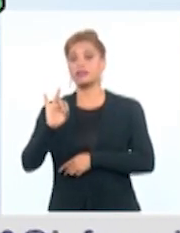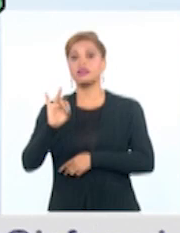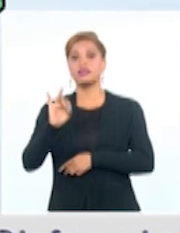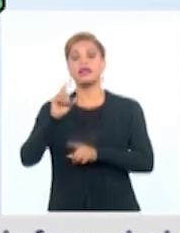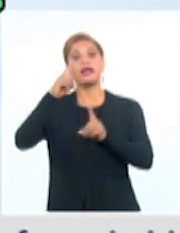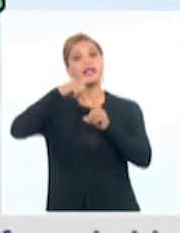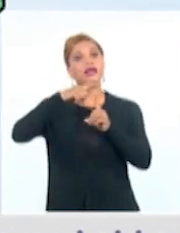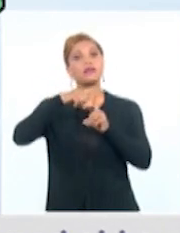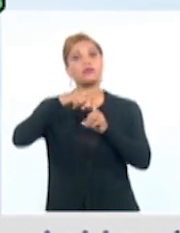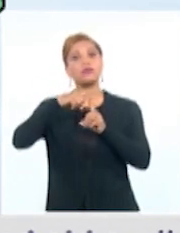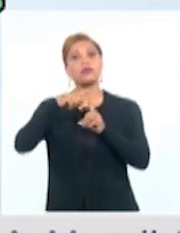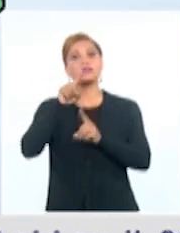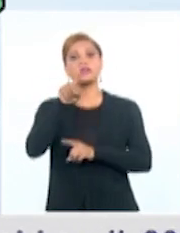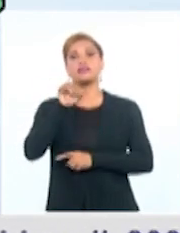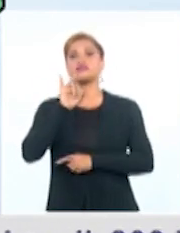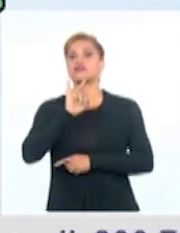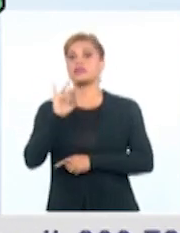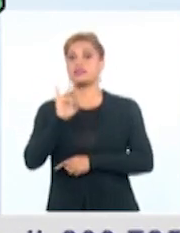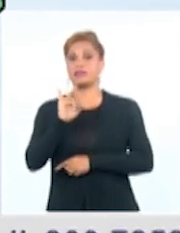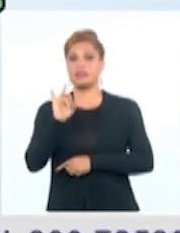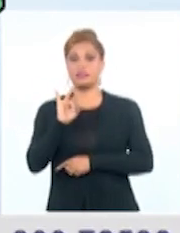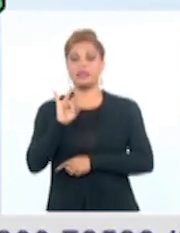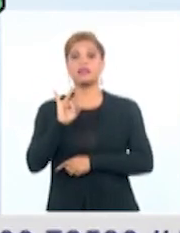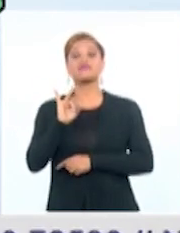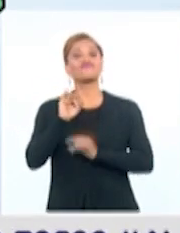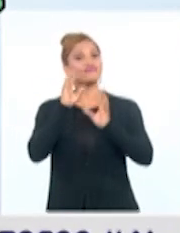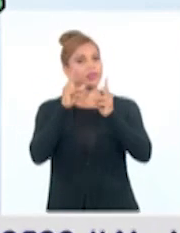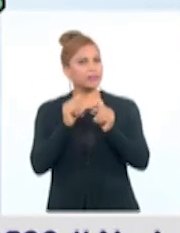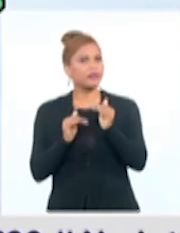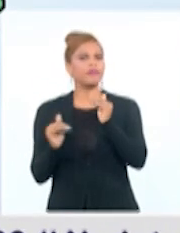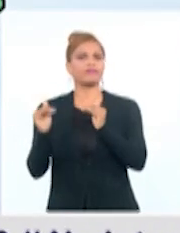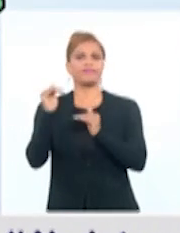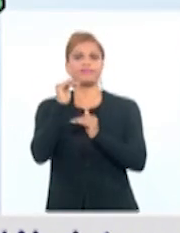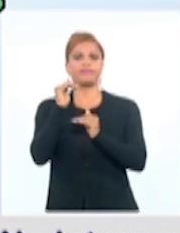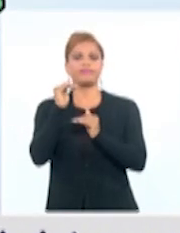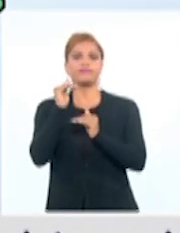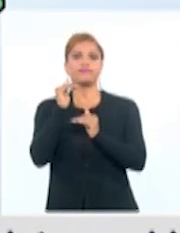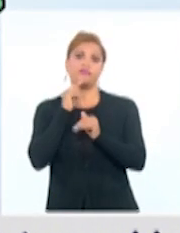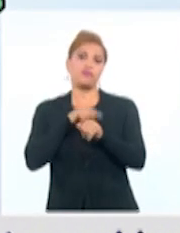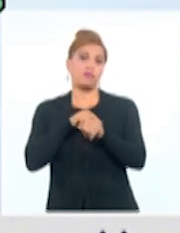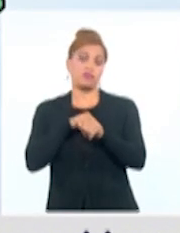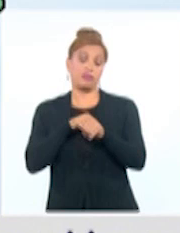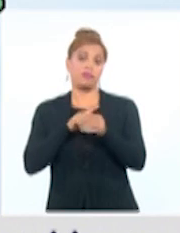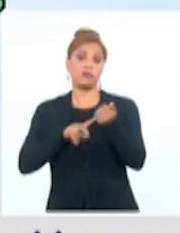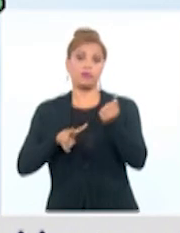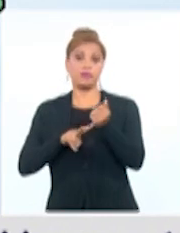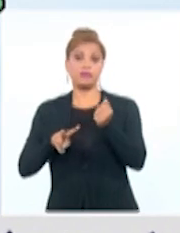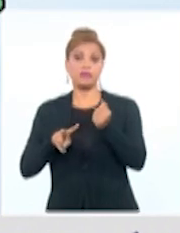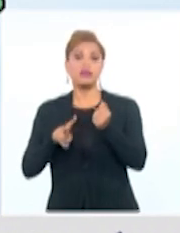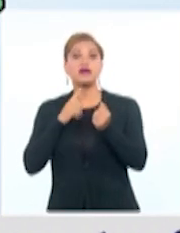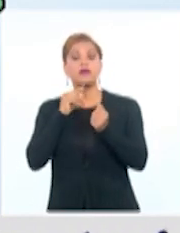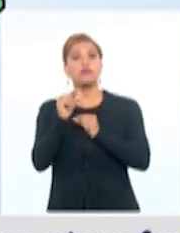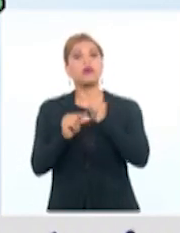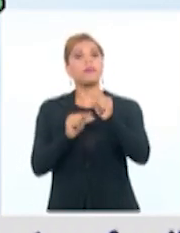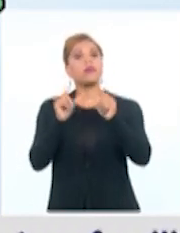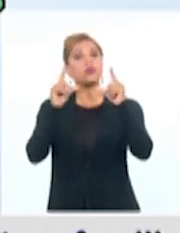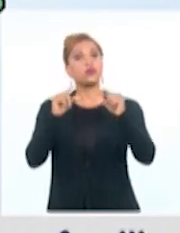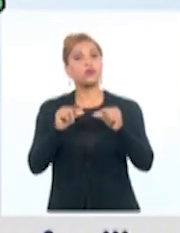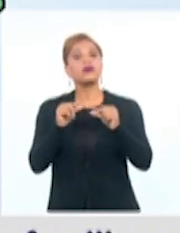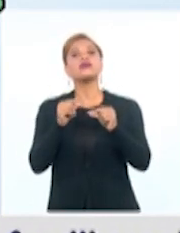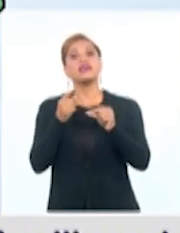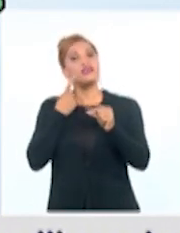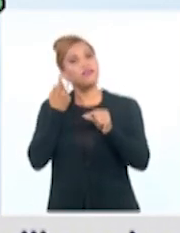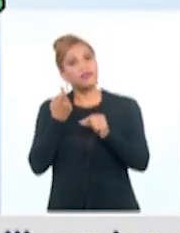con 177 son cifras elevadas para estos territorios que disminuyen, pero que